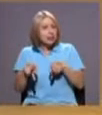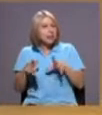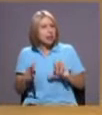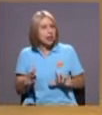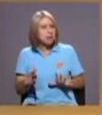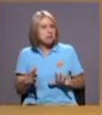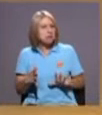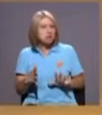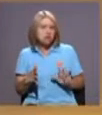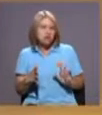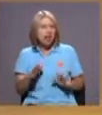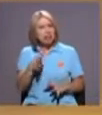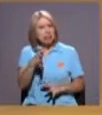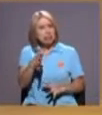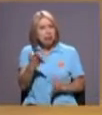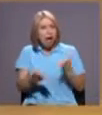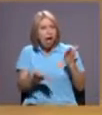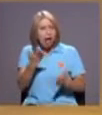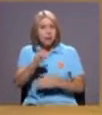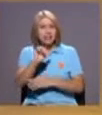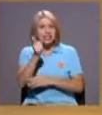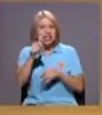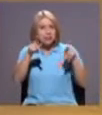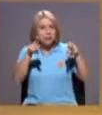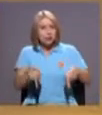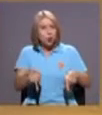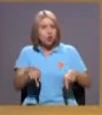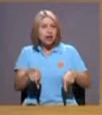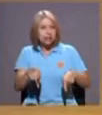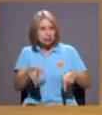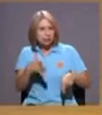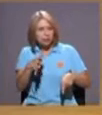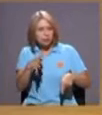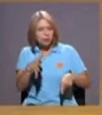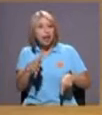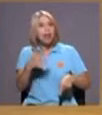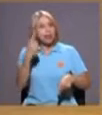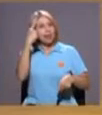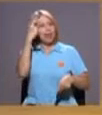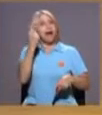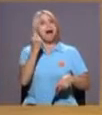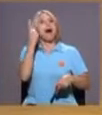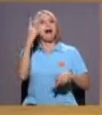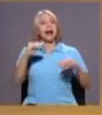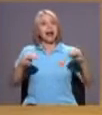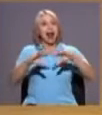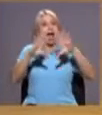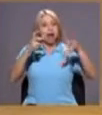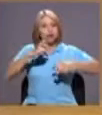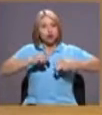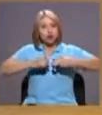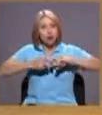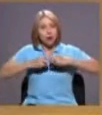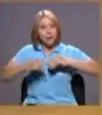posiblemente hay como unos 10 personas que tienen tan claros los problemas básicos de este